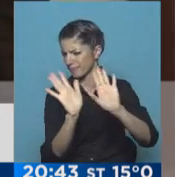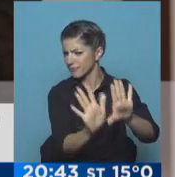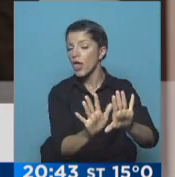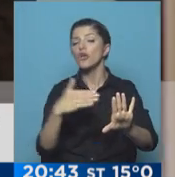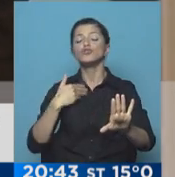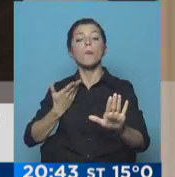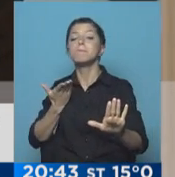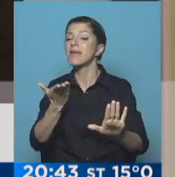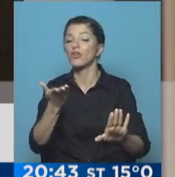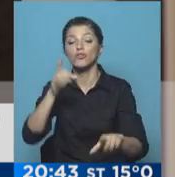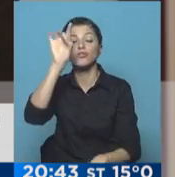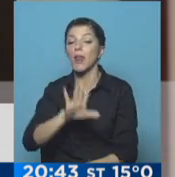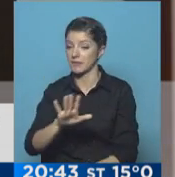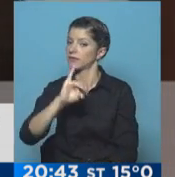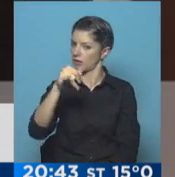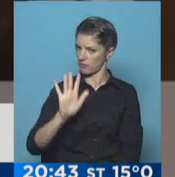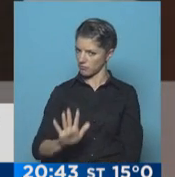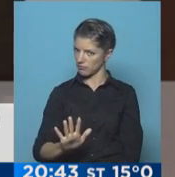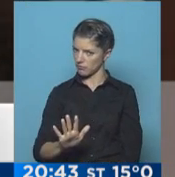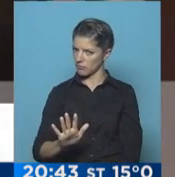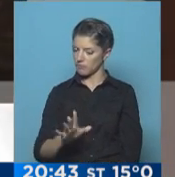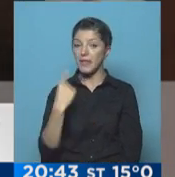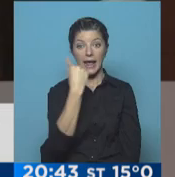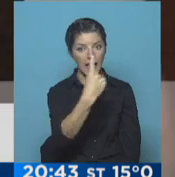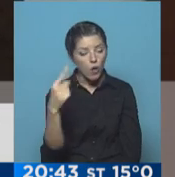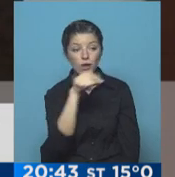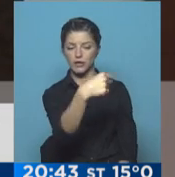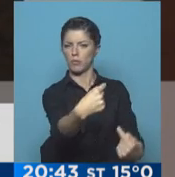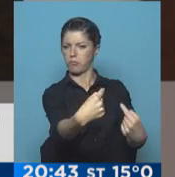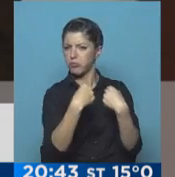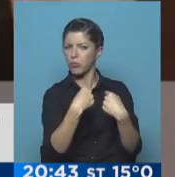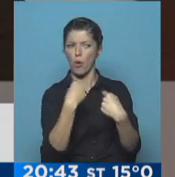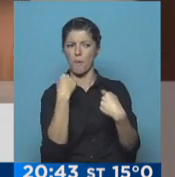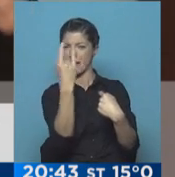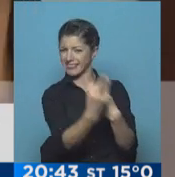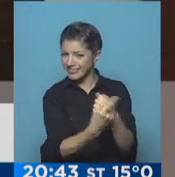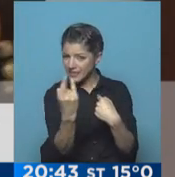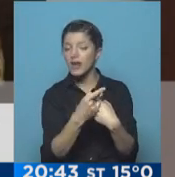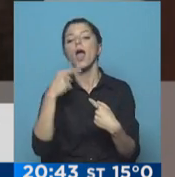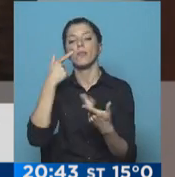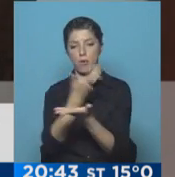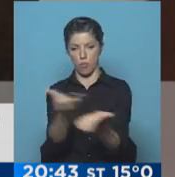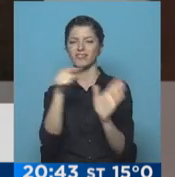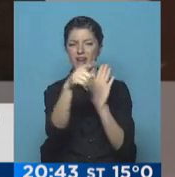les pido, eso sí, que cada agravio y cada mentira sea desmentida